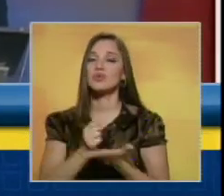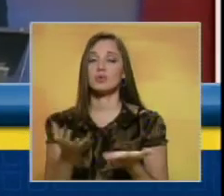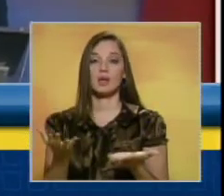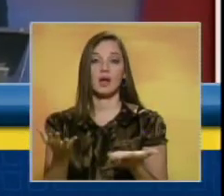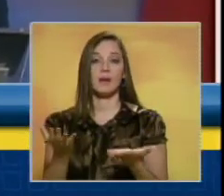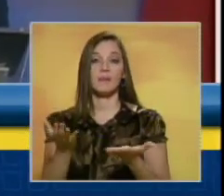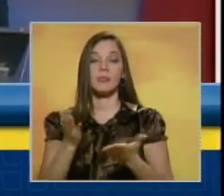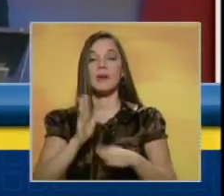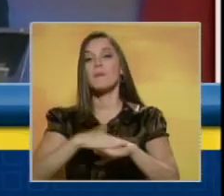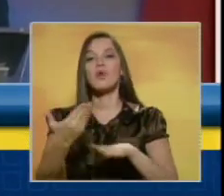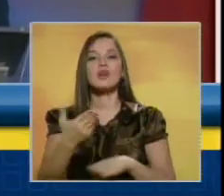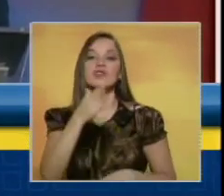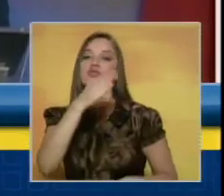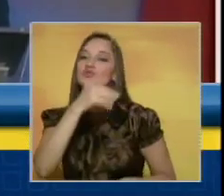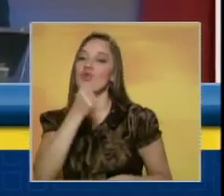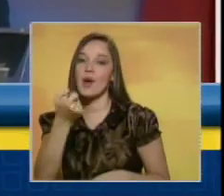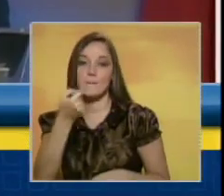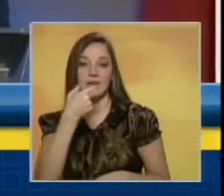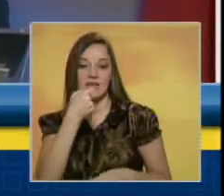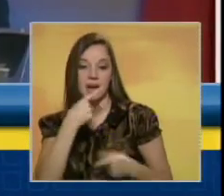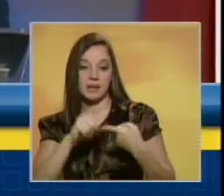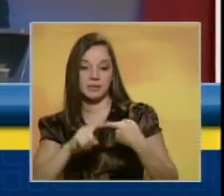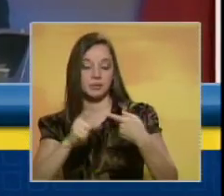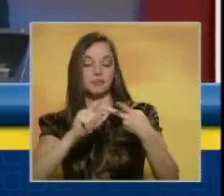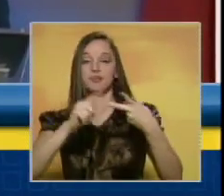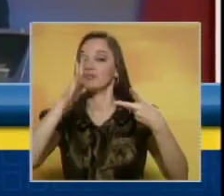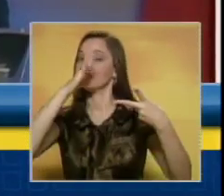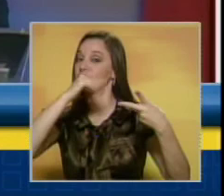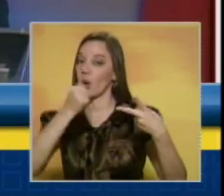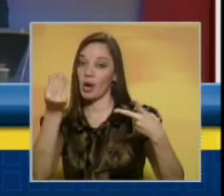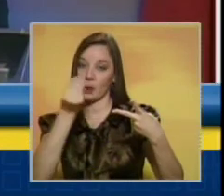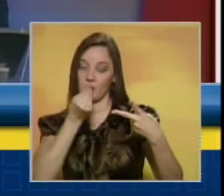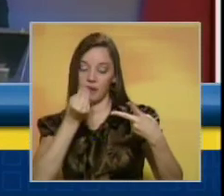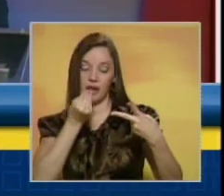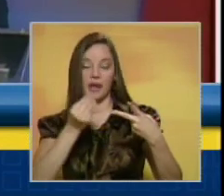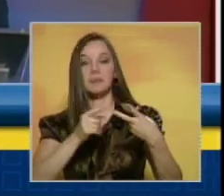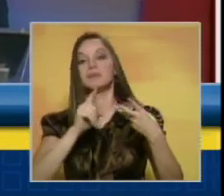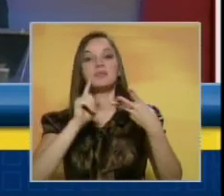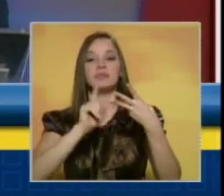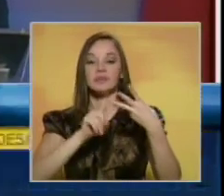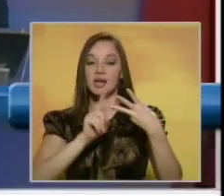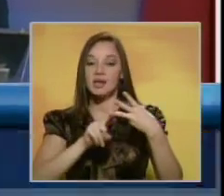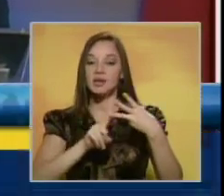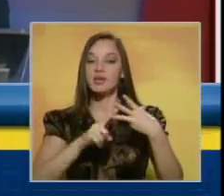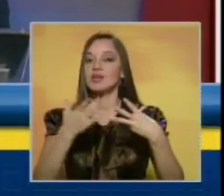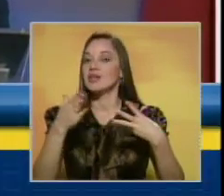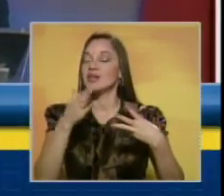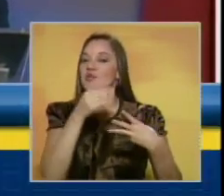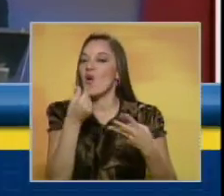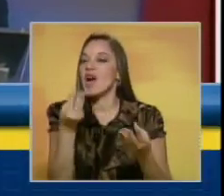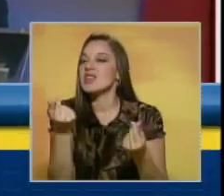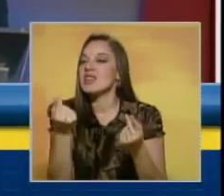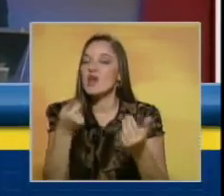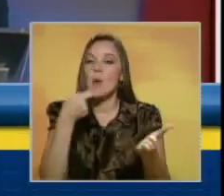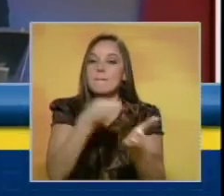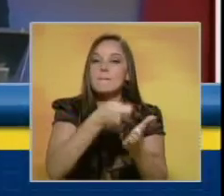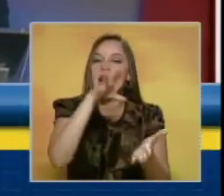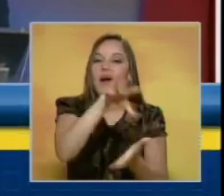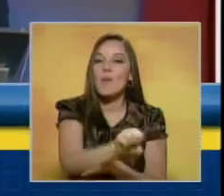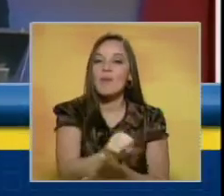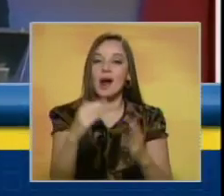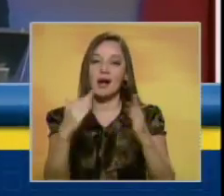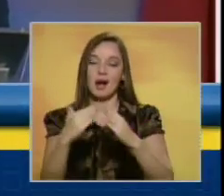por medicamentos, por alimentos, por un pedazo de techo, por una